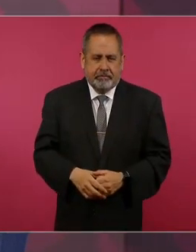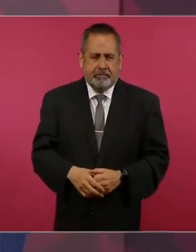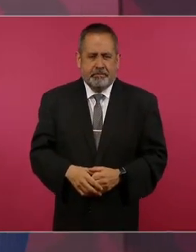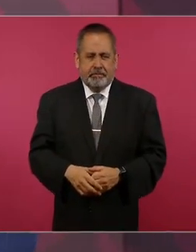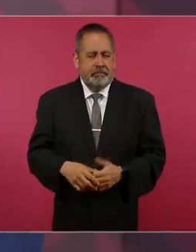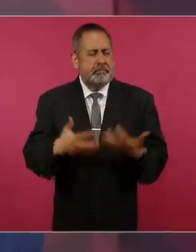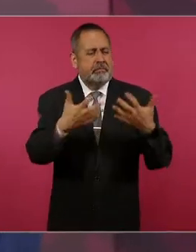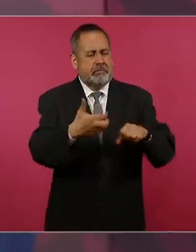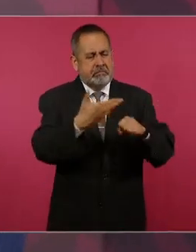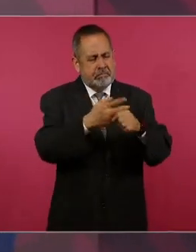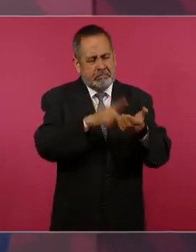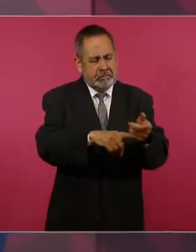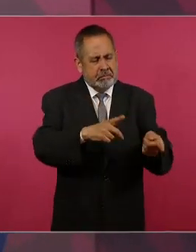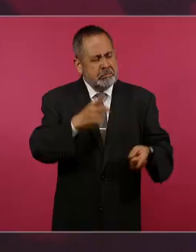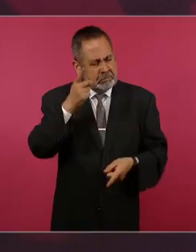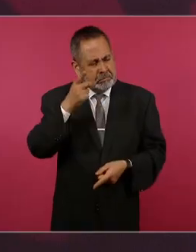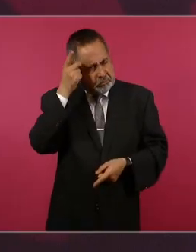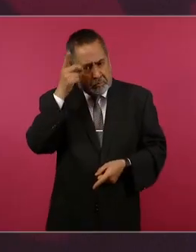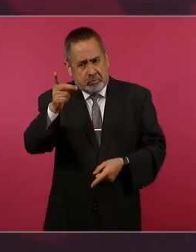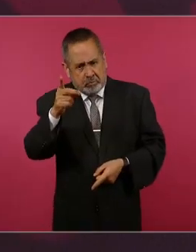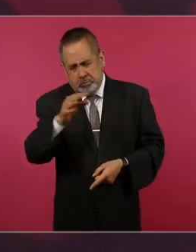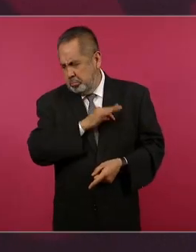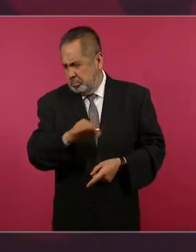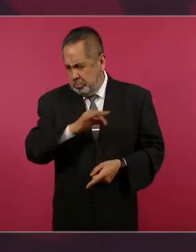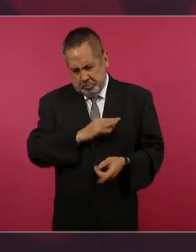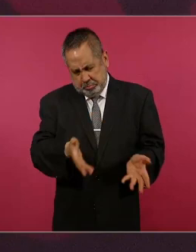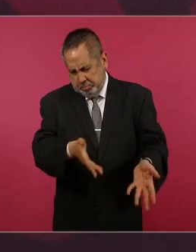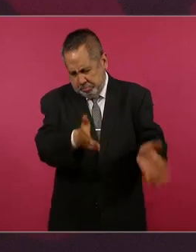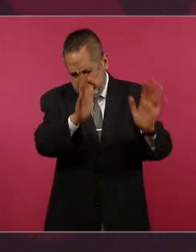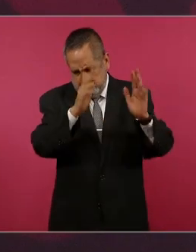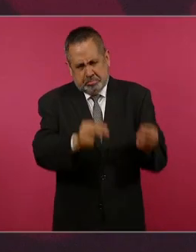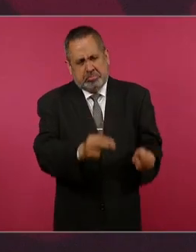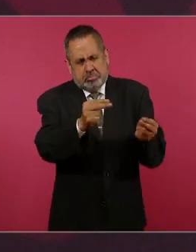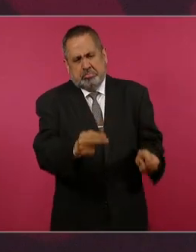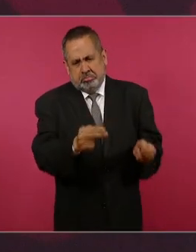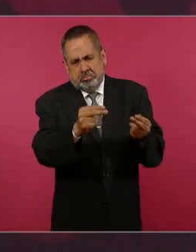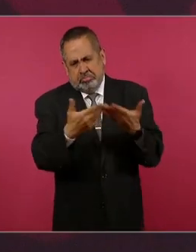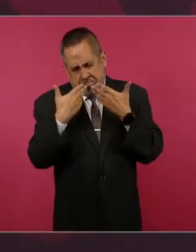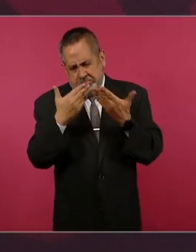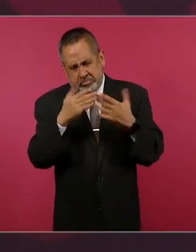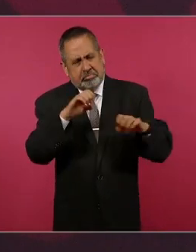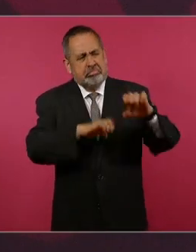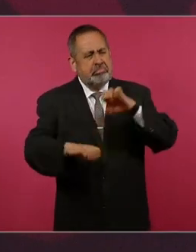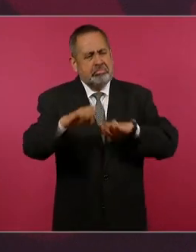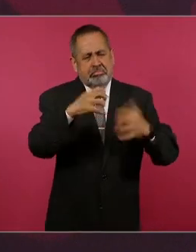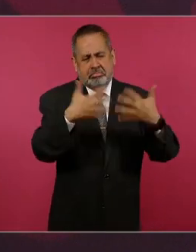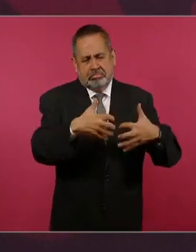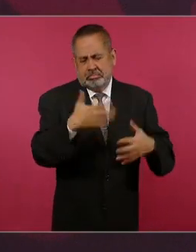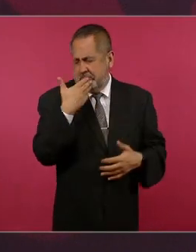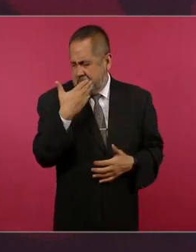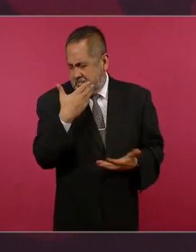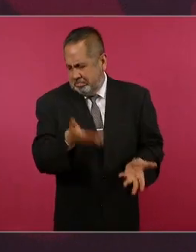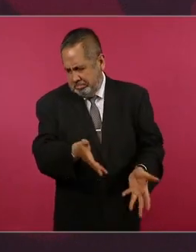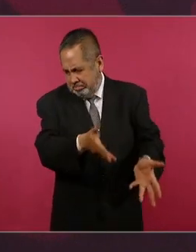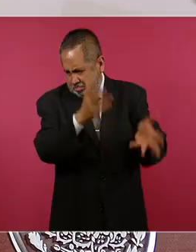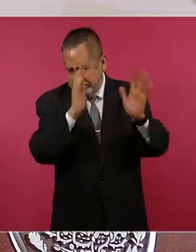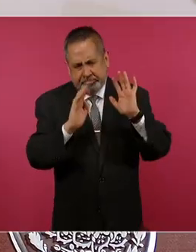empresario puede hacerlo, siempre y cuando, desde luego,